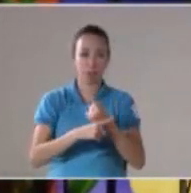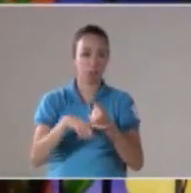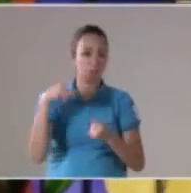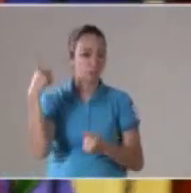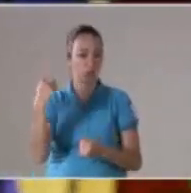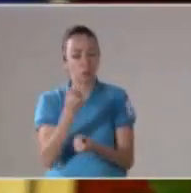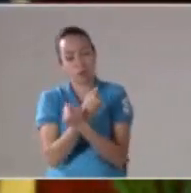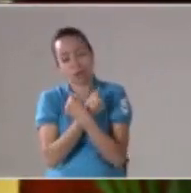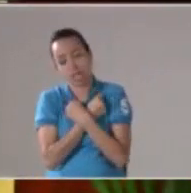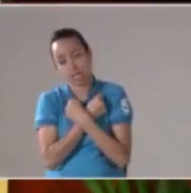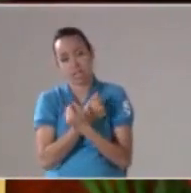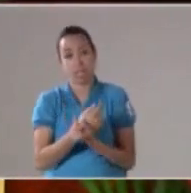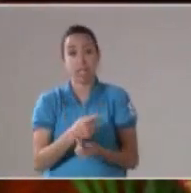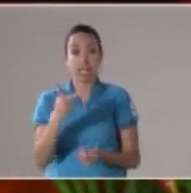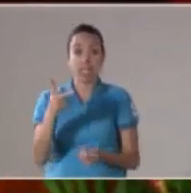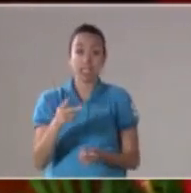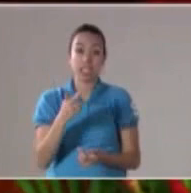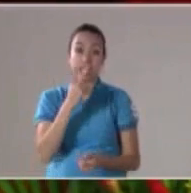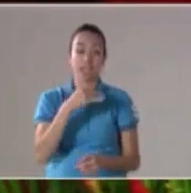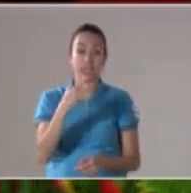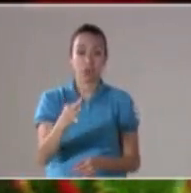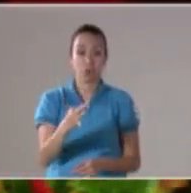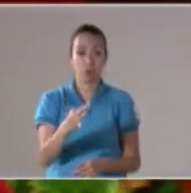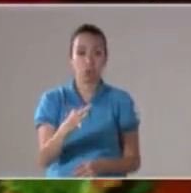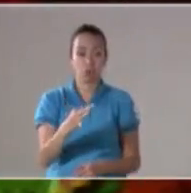mundo, y de repente su hijo